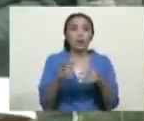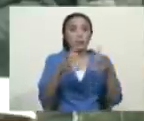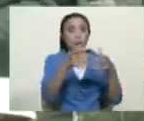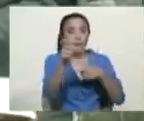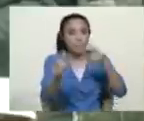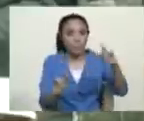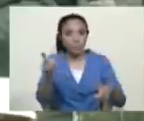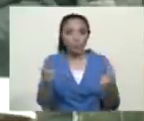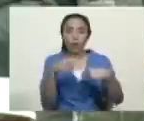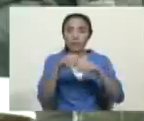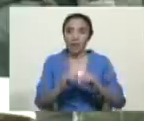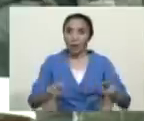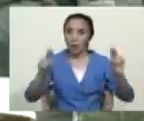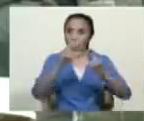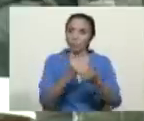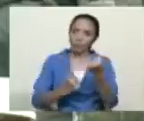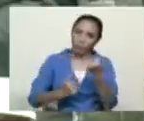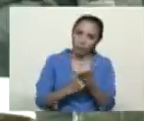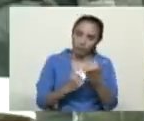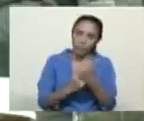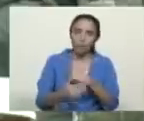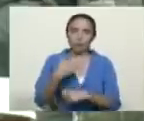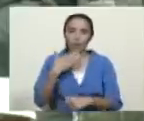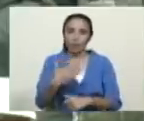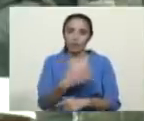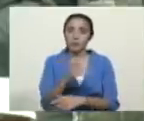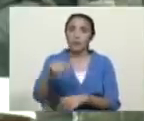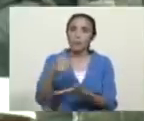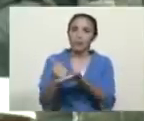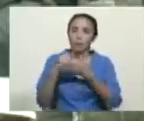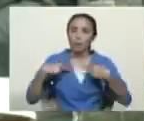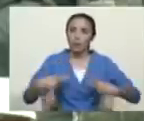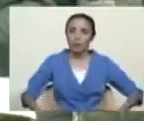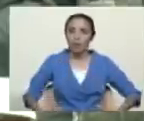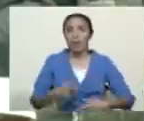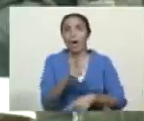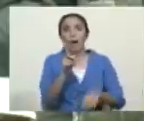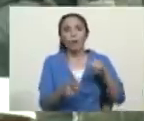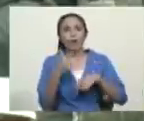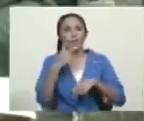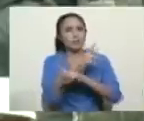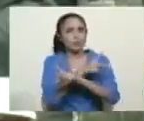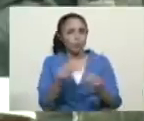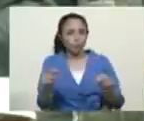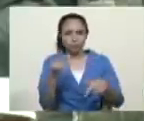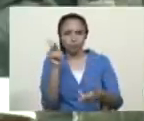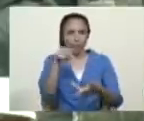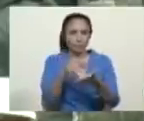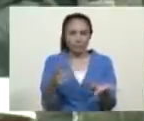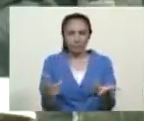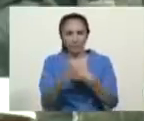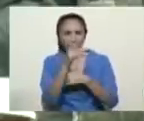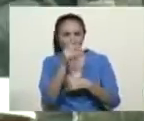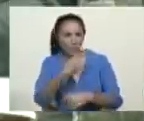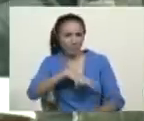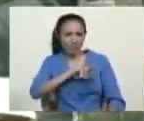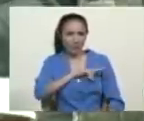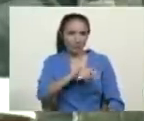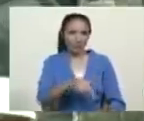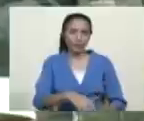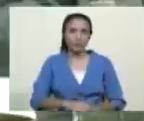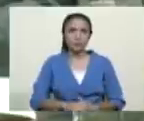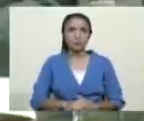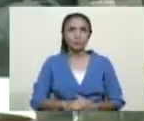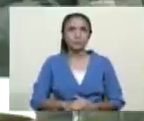de las Naciones Unidas y de las organizaciones humanitarias por haberse negado a participar en esta maniobra